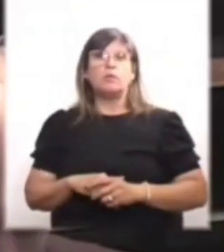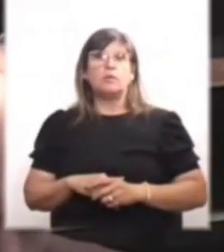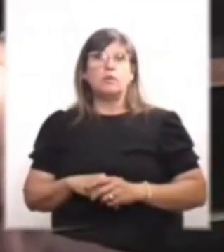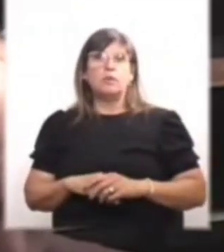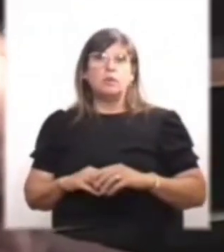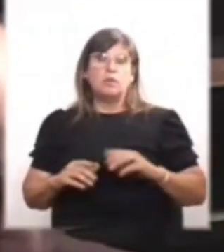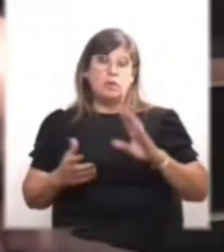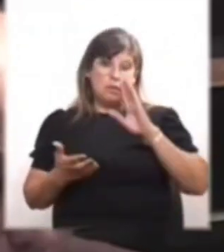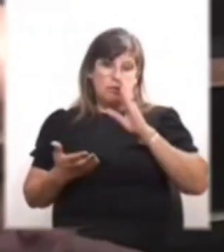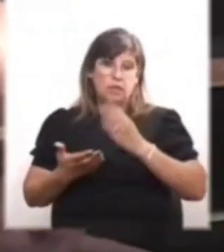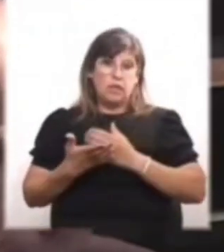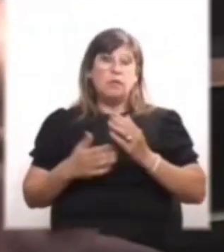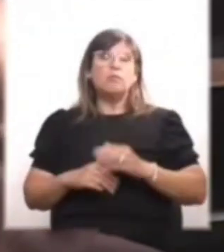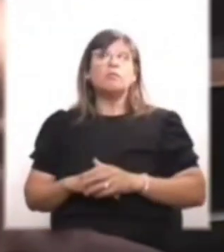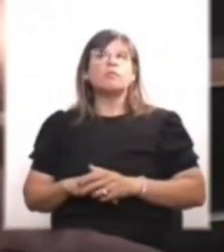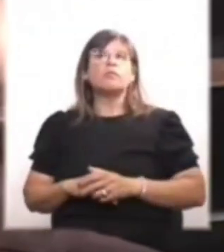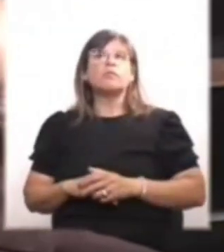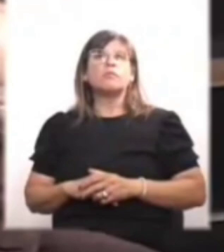Finalmente,